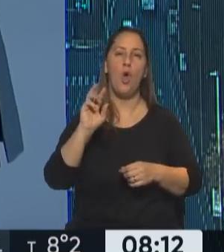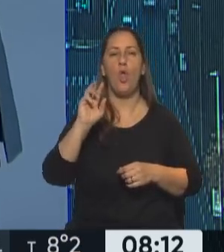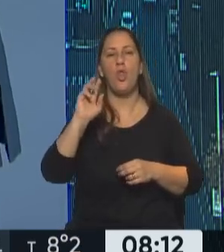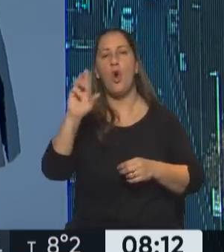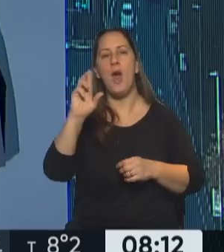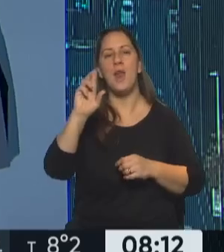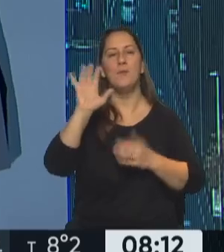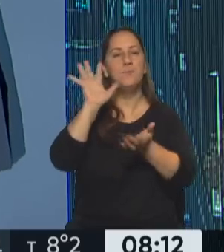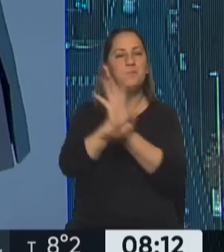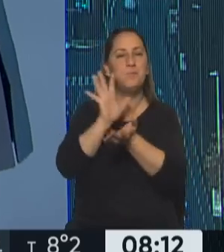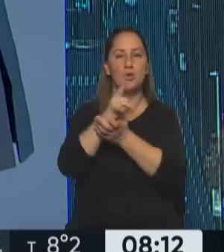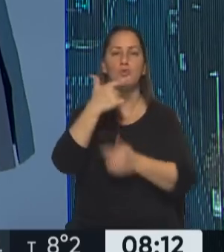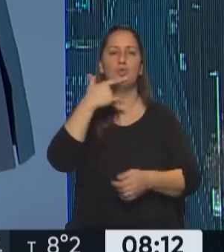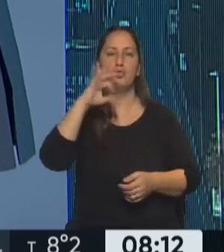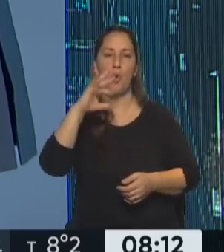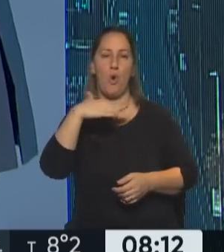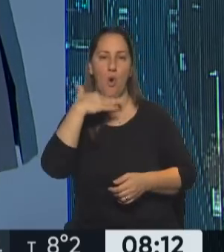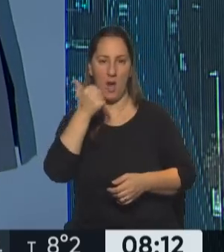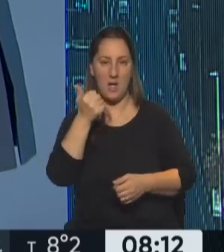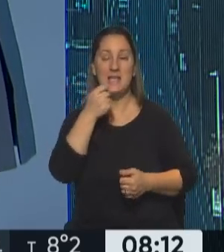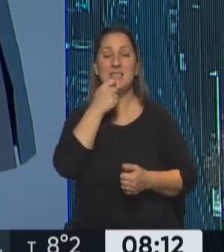soja. Si todo eso sucede,